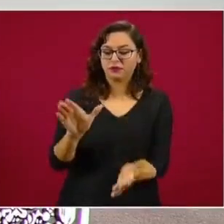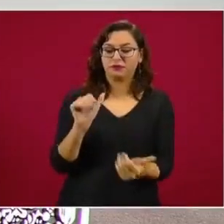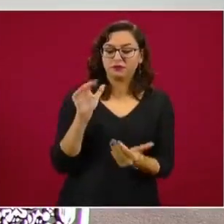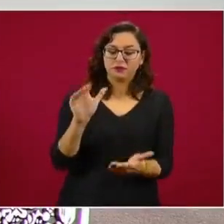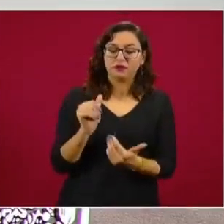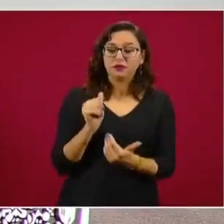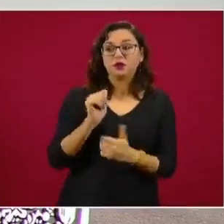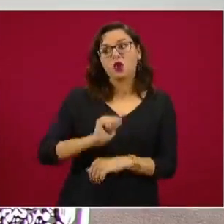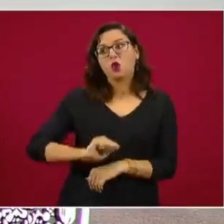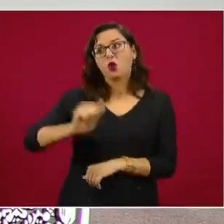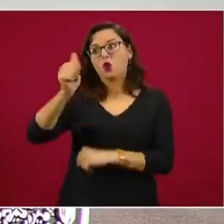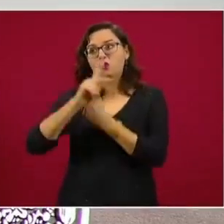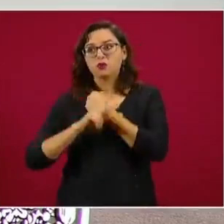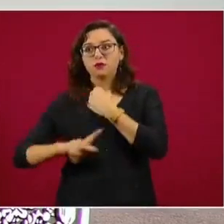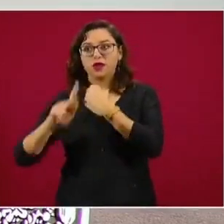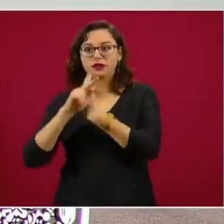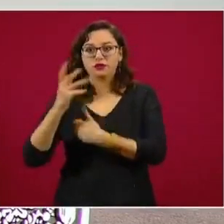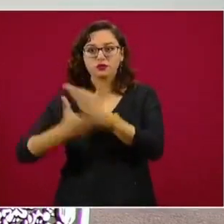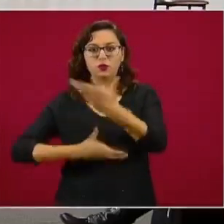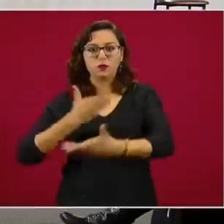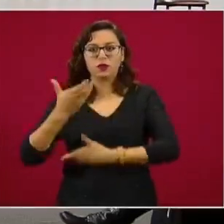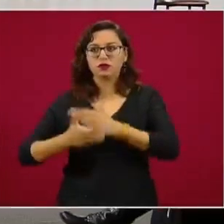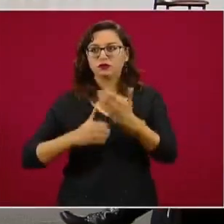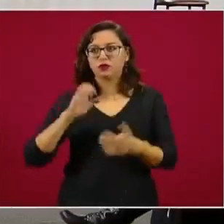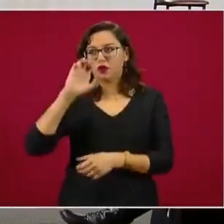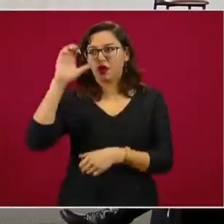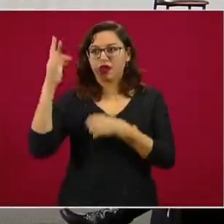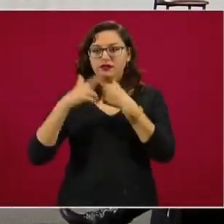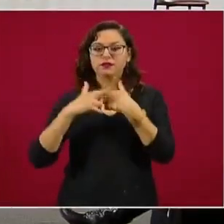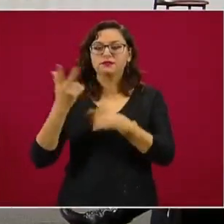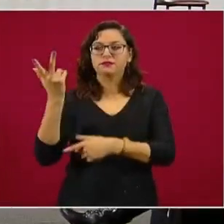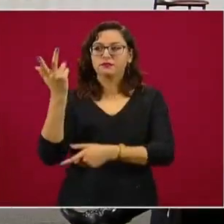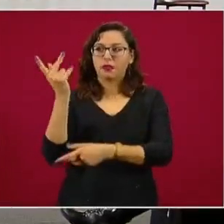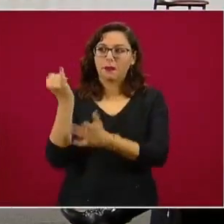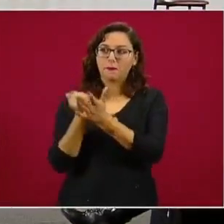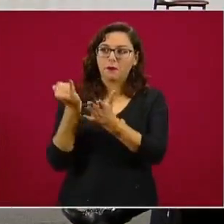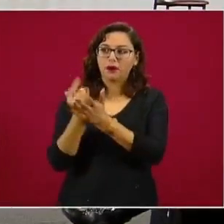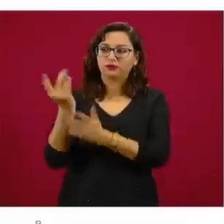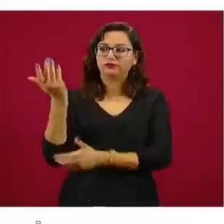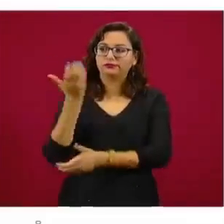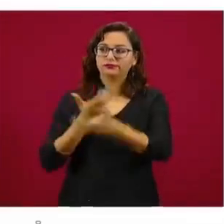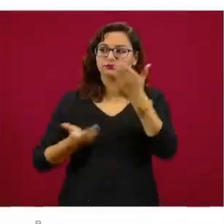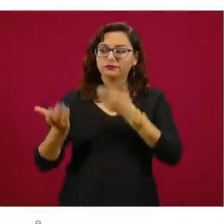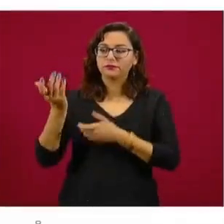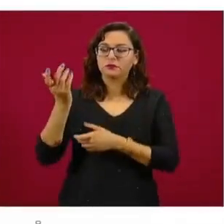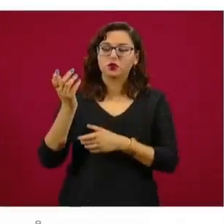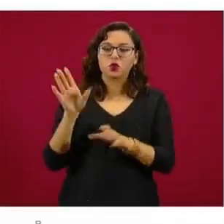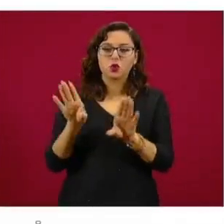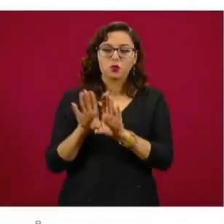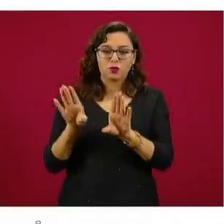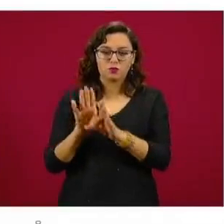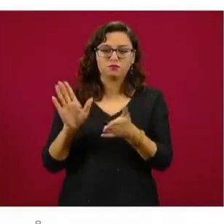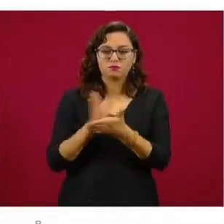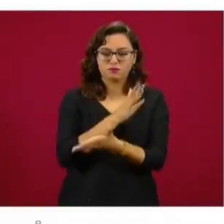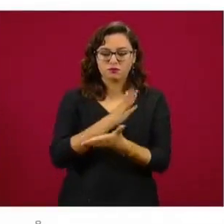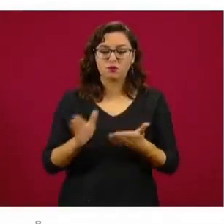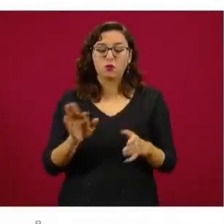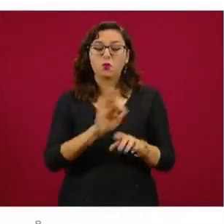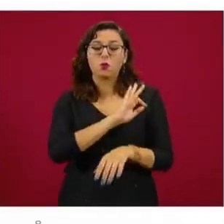exterior. Entonces, esta lámina es muy interesante porque lo que son las contribuciones internas, las nacionales, crecieron